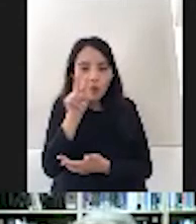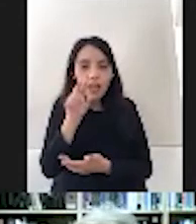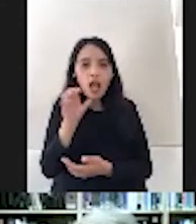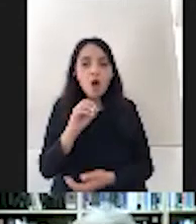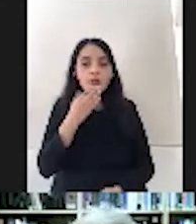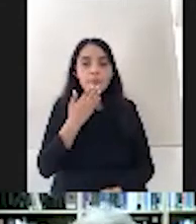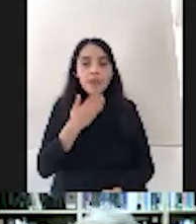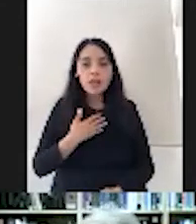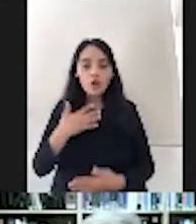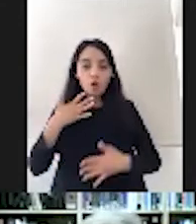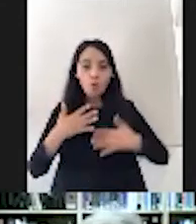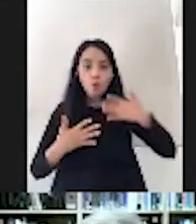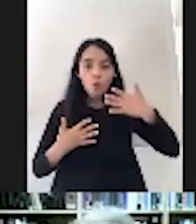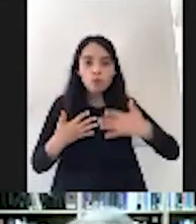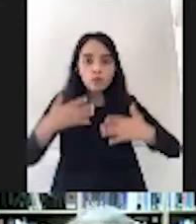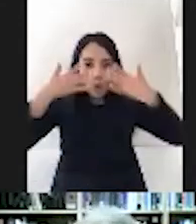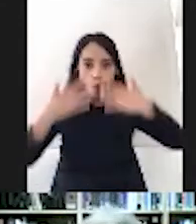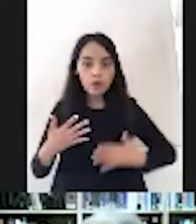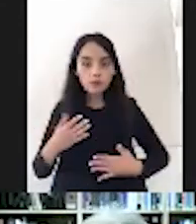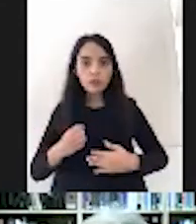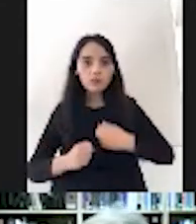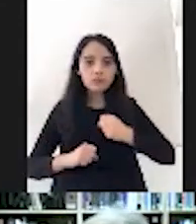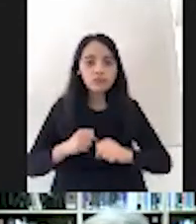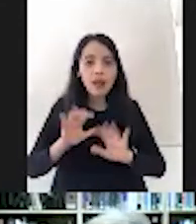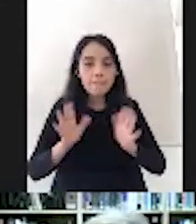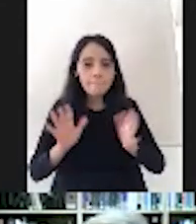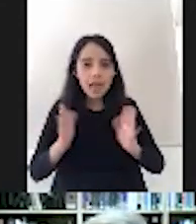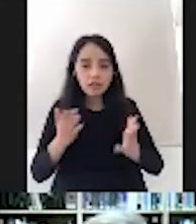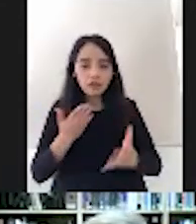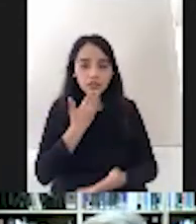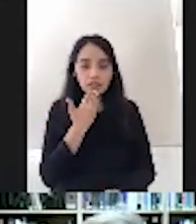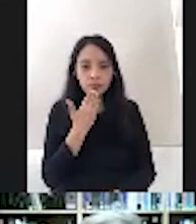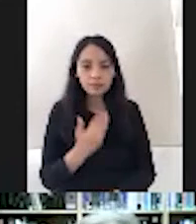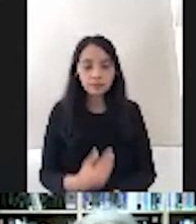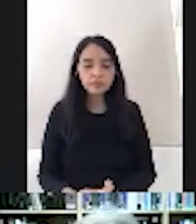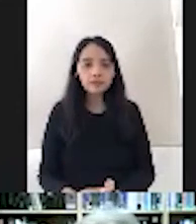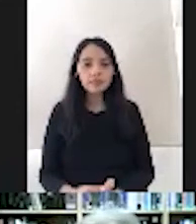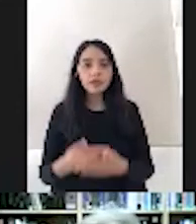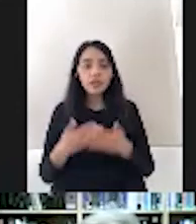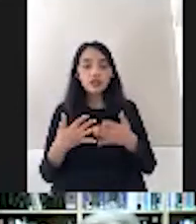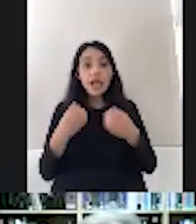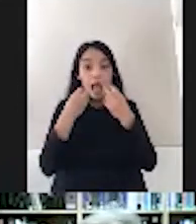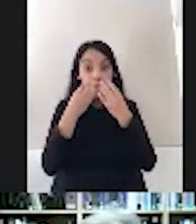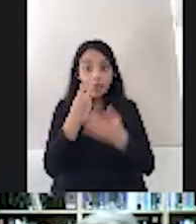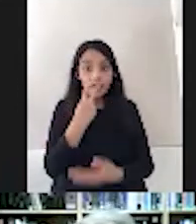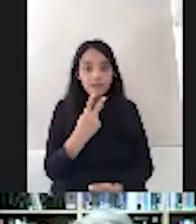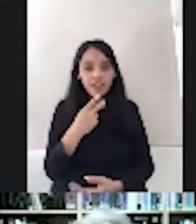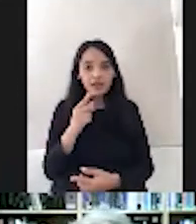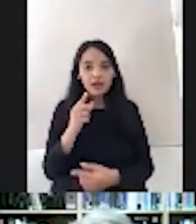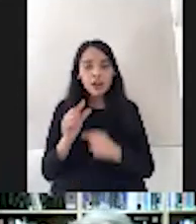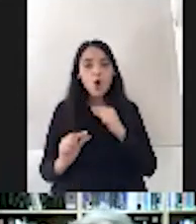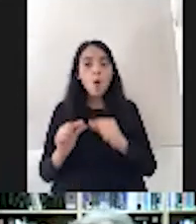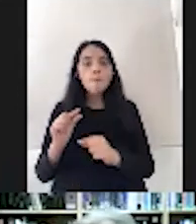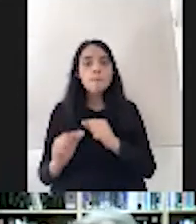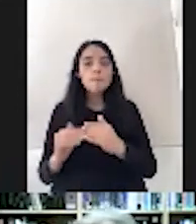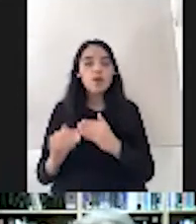nuestro cuerpo y las manos, etc. Y por lo tanto, aprender a ver es parte de un proceso donde nosotros